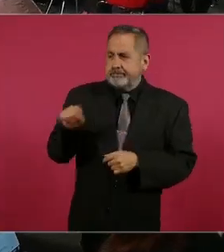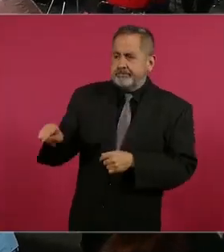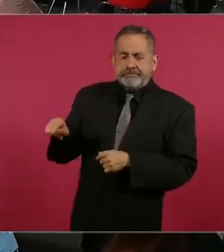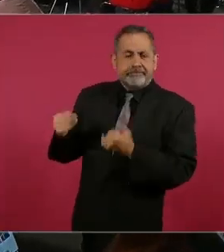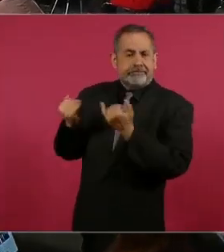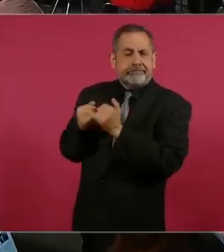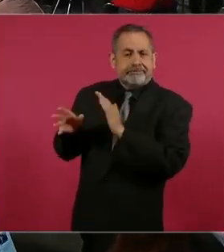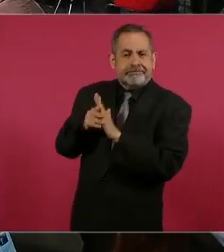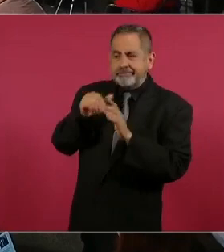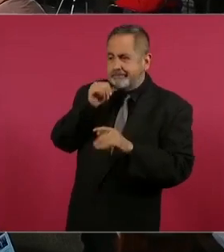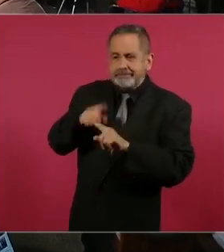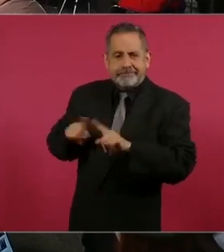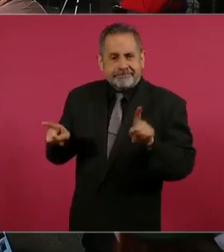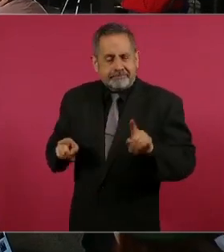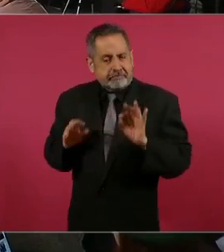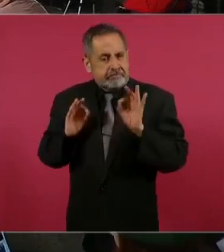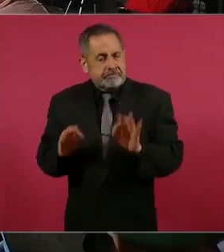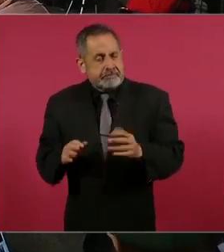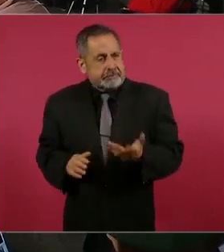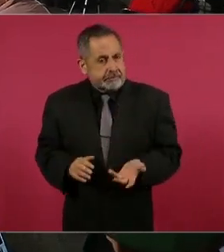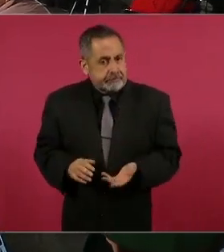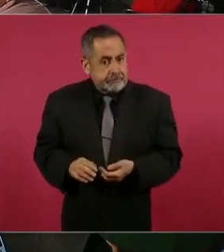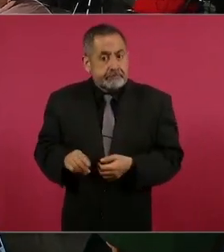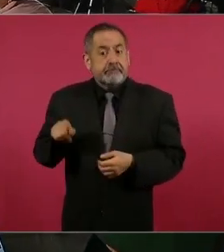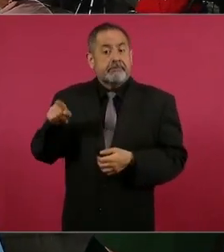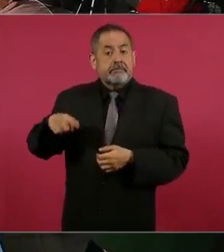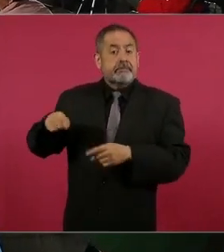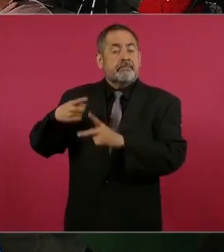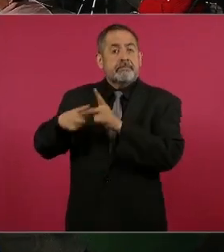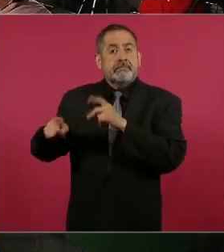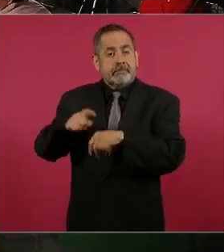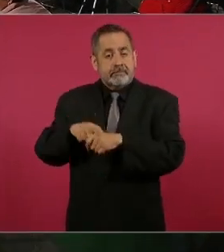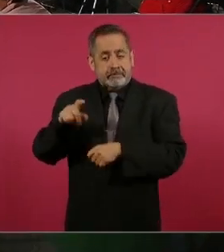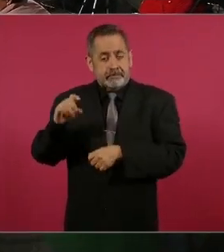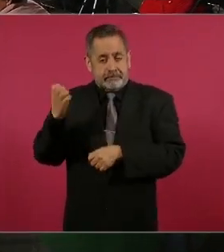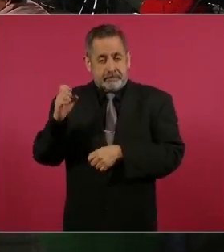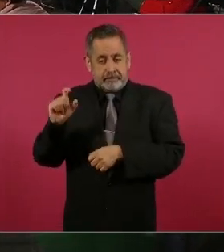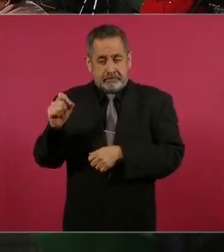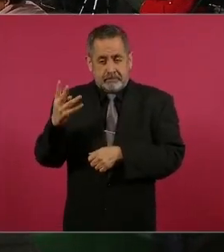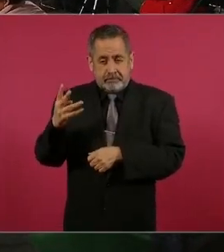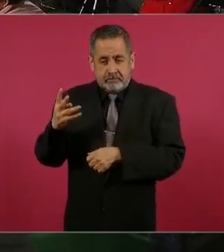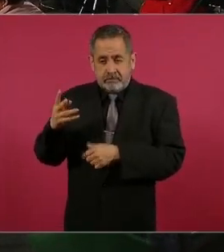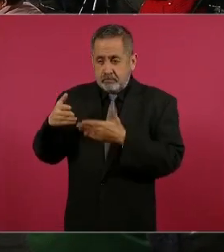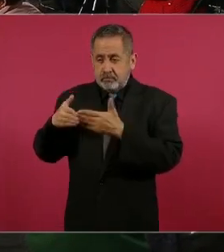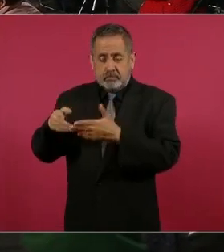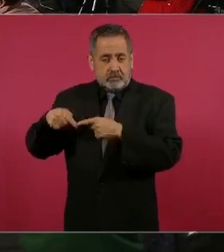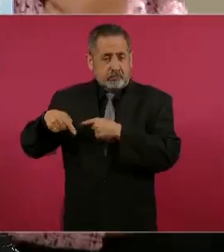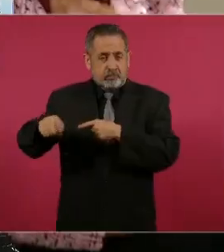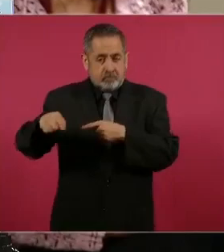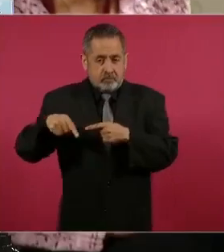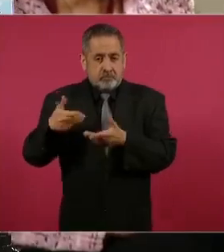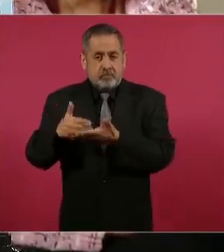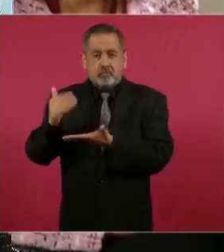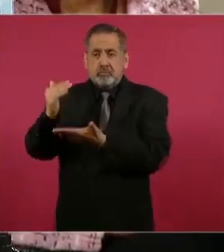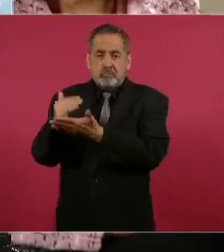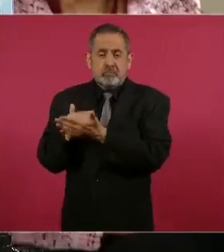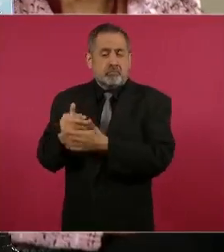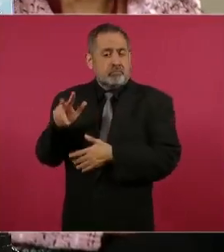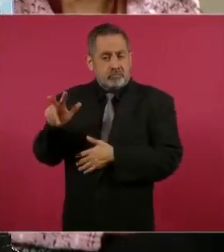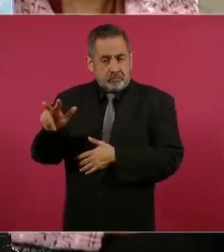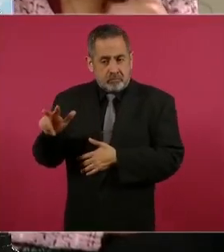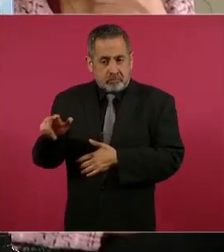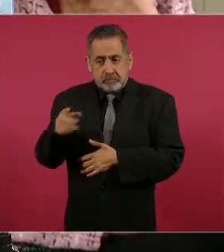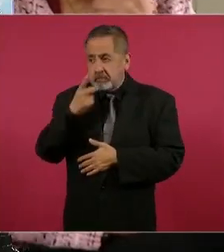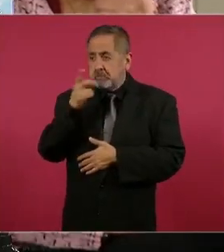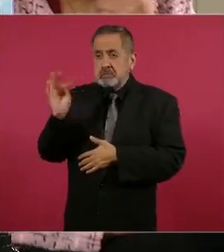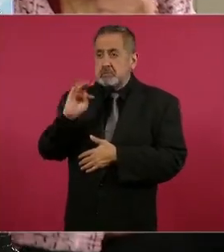lo mismo? Porque iniciaron en enero con 24 buques, hoy pasan solamente 18 y se prevé que si